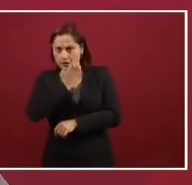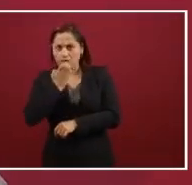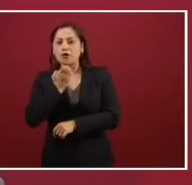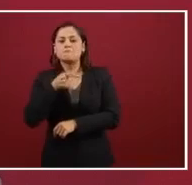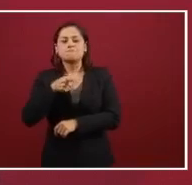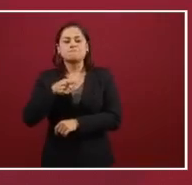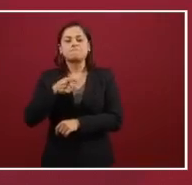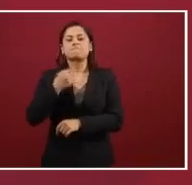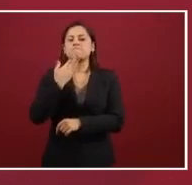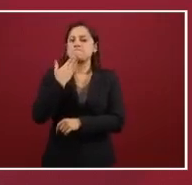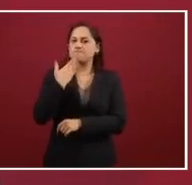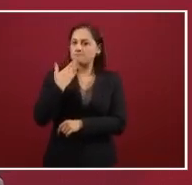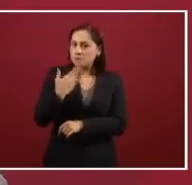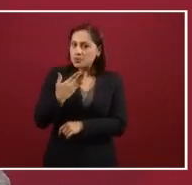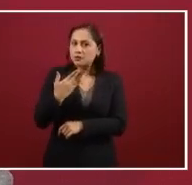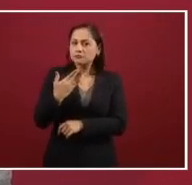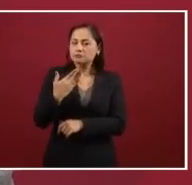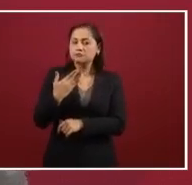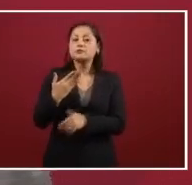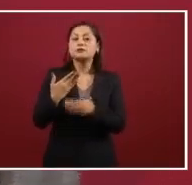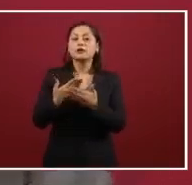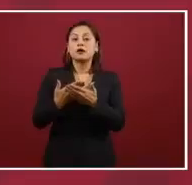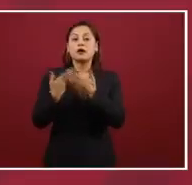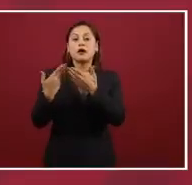ahora vamos hacia